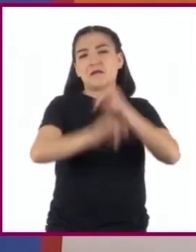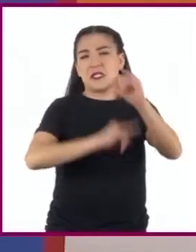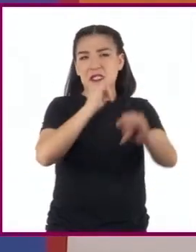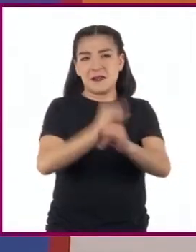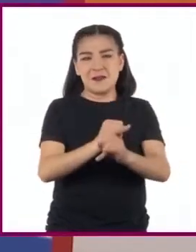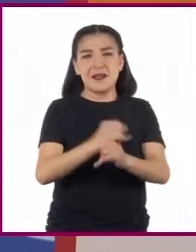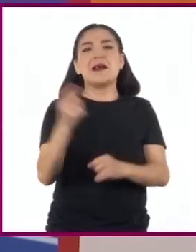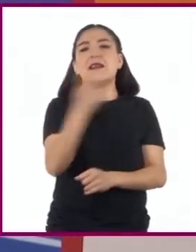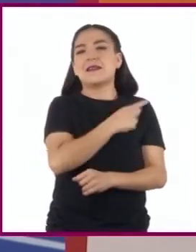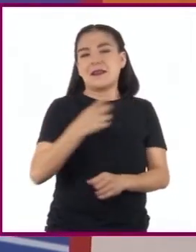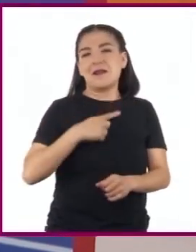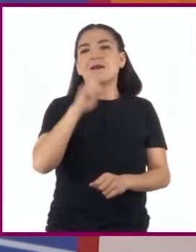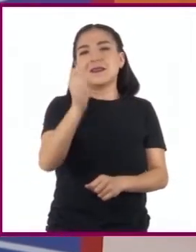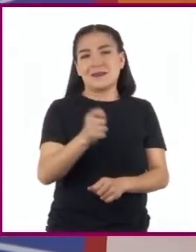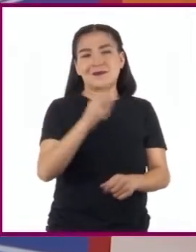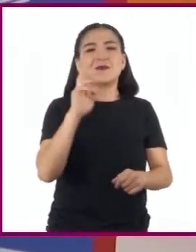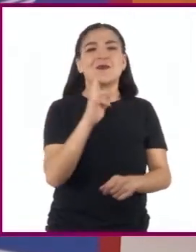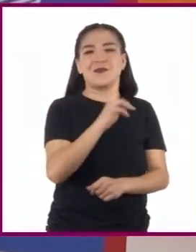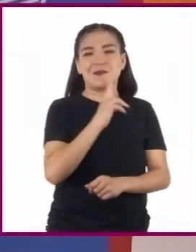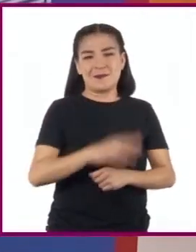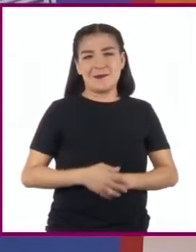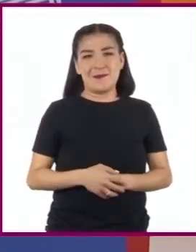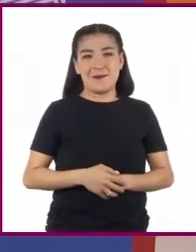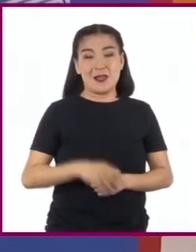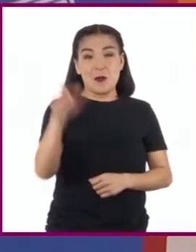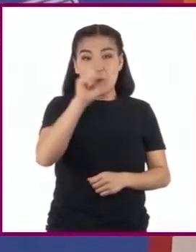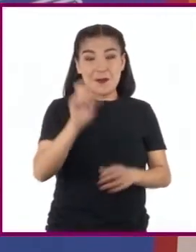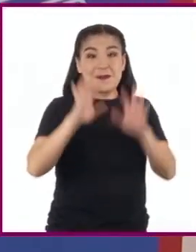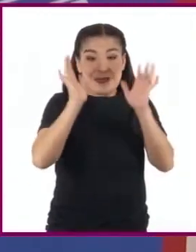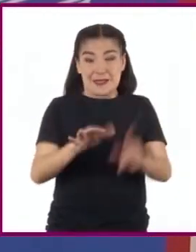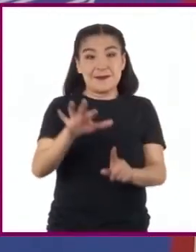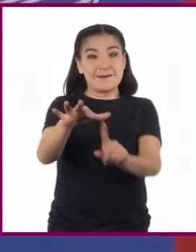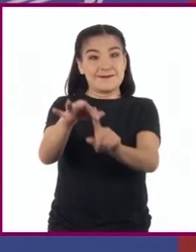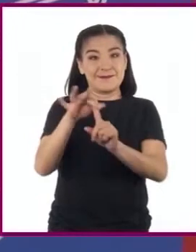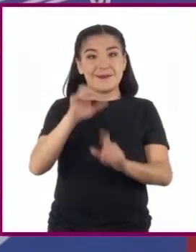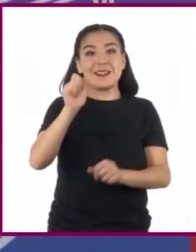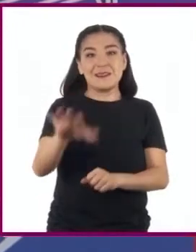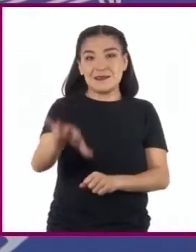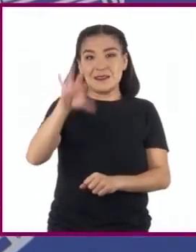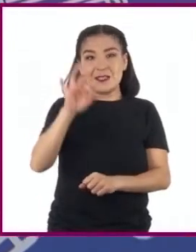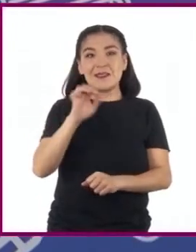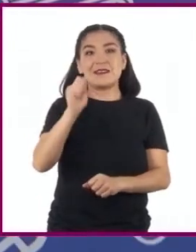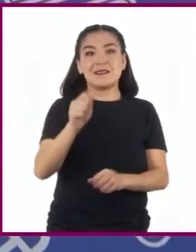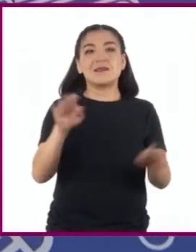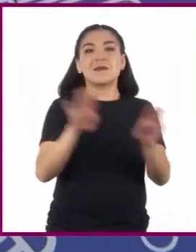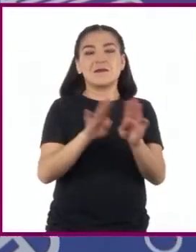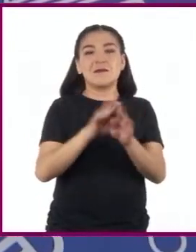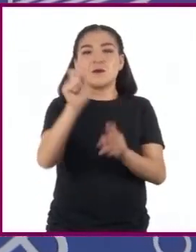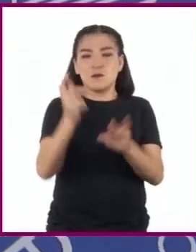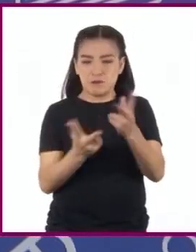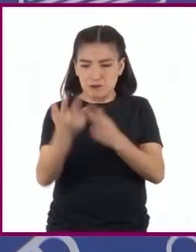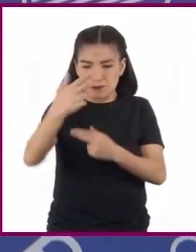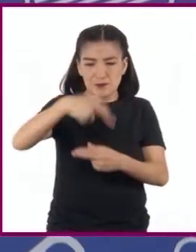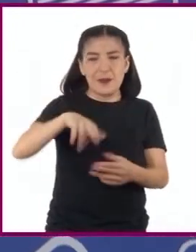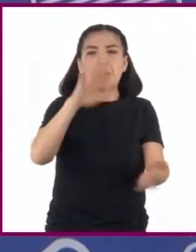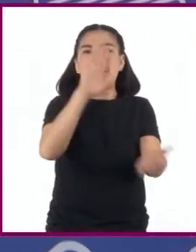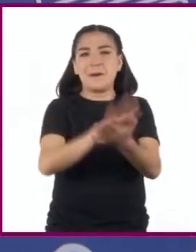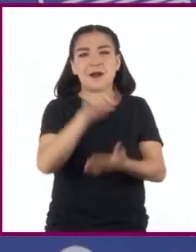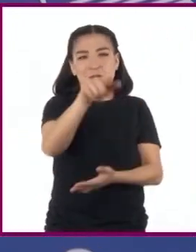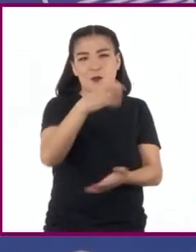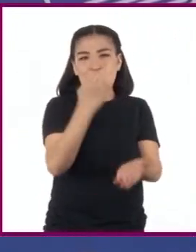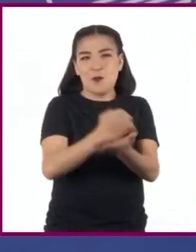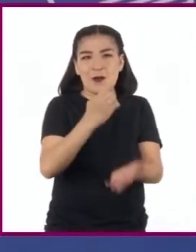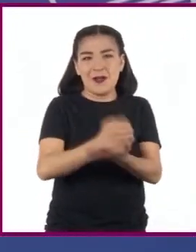Solo necesita ser noticia. Una vez que hayan elegido la temática, recorten y peguen en su cuaderno de notas